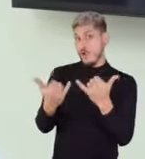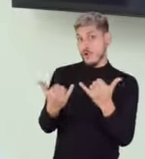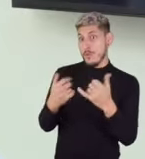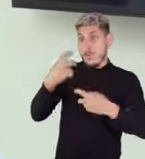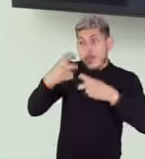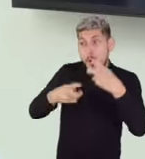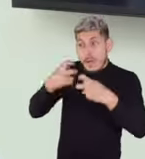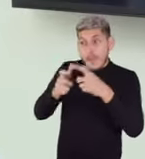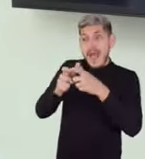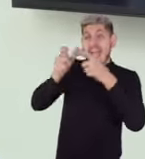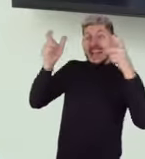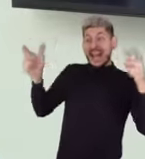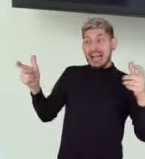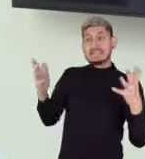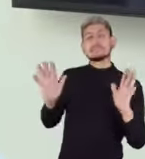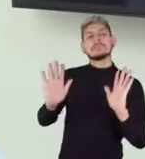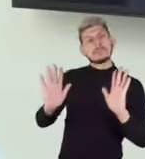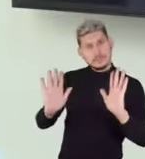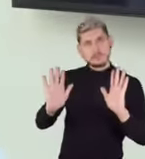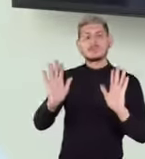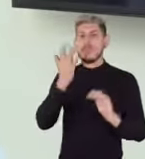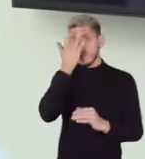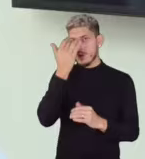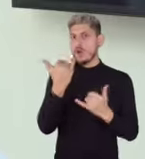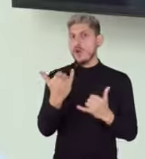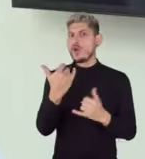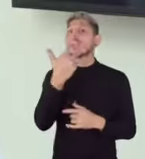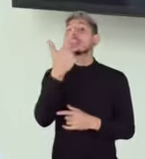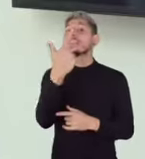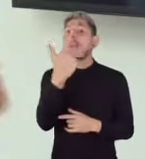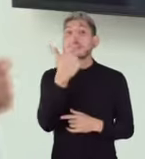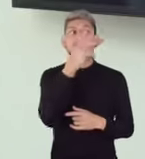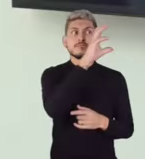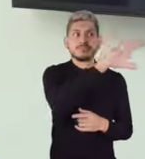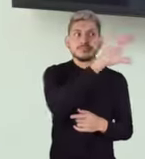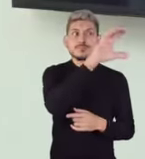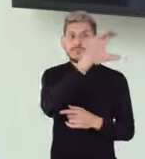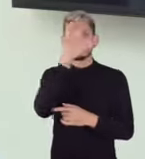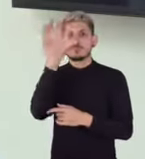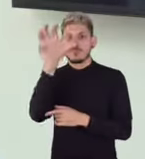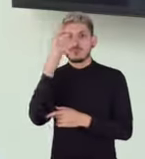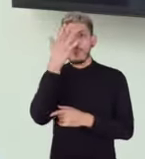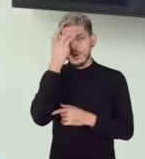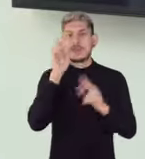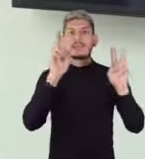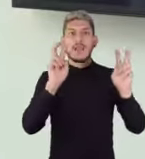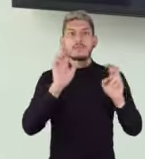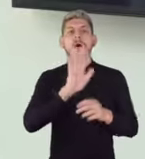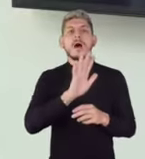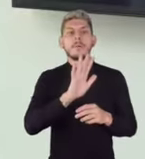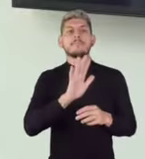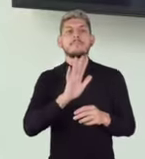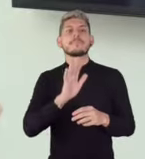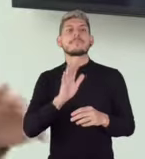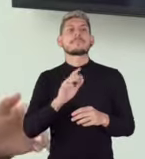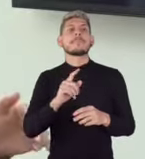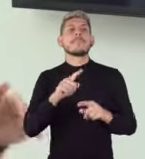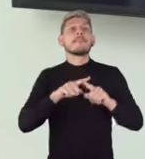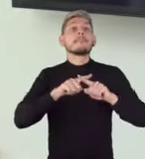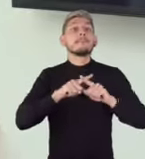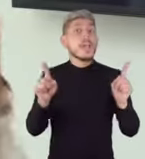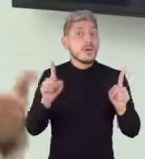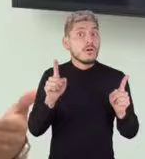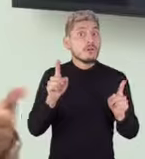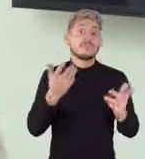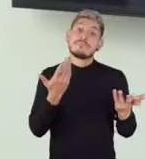está tocando a 3 parroquias, que es La Merced, Huangopolo y Alangací, por el tema de Cooperativa Termas Turis, pero más adelante